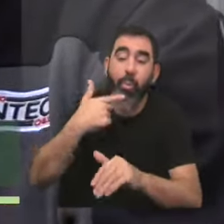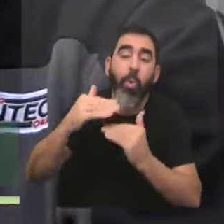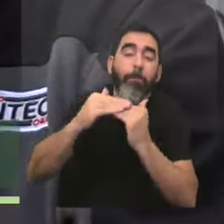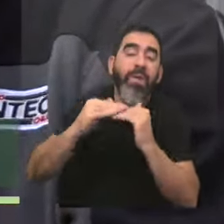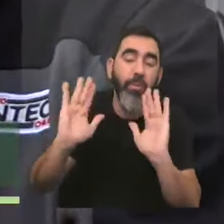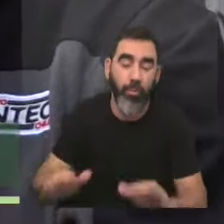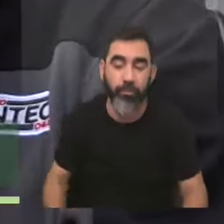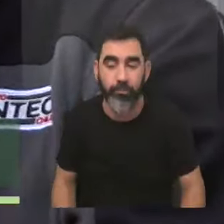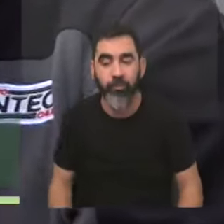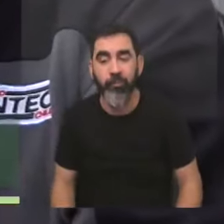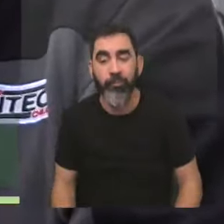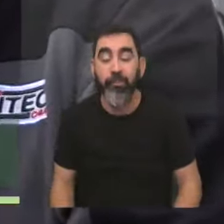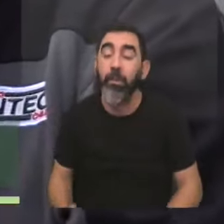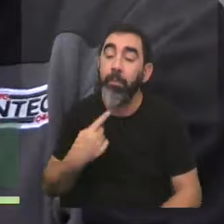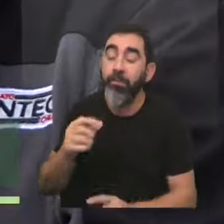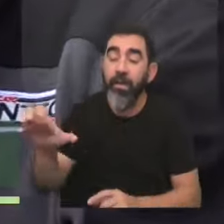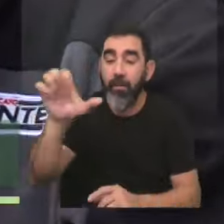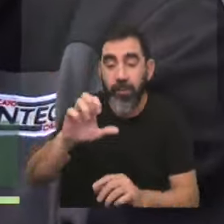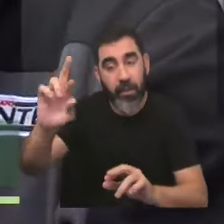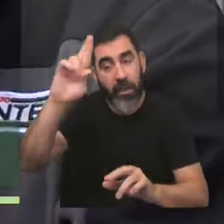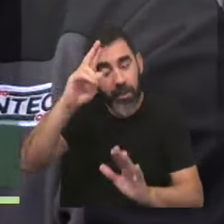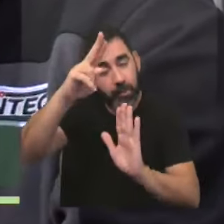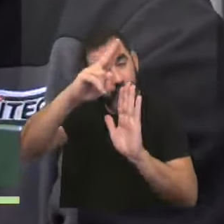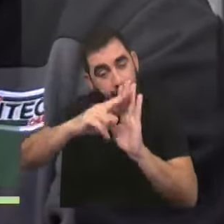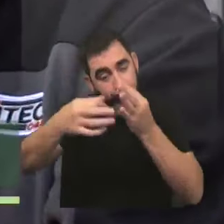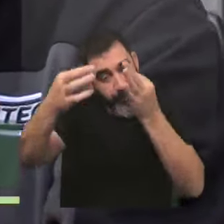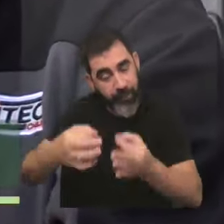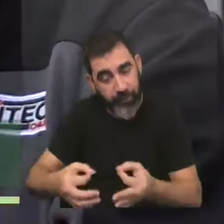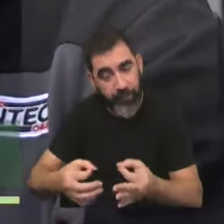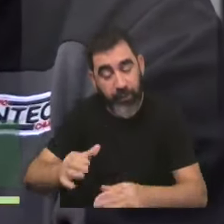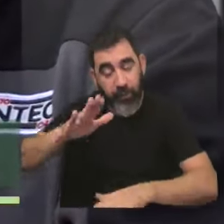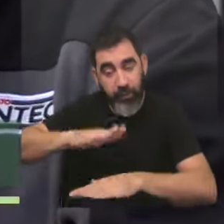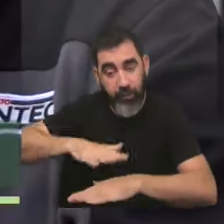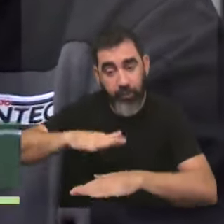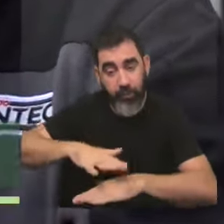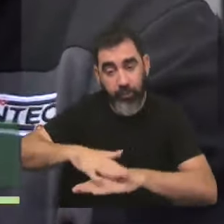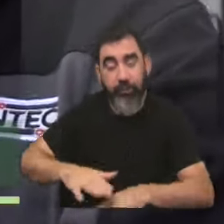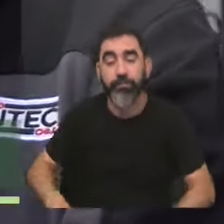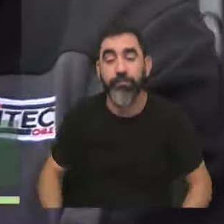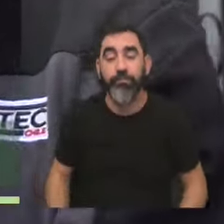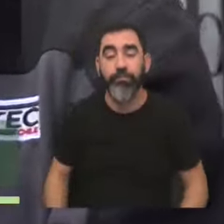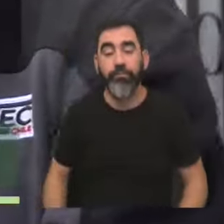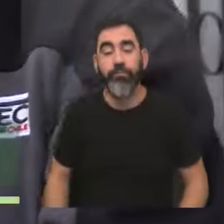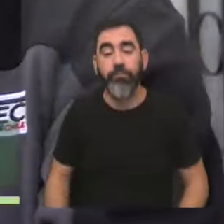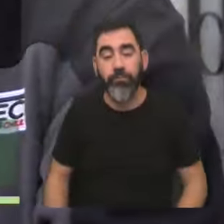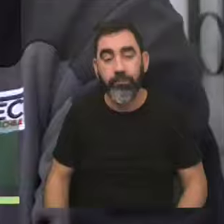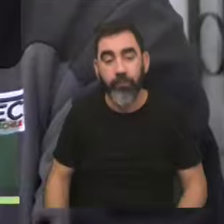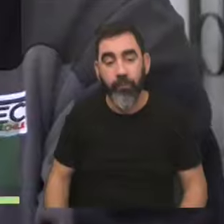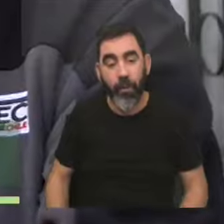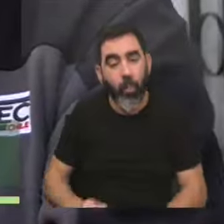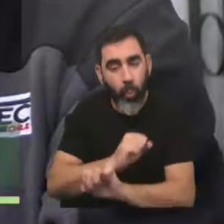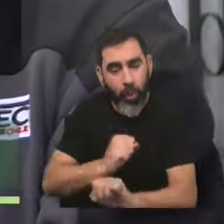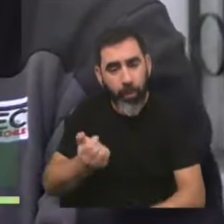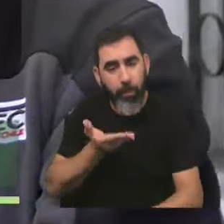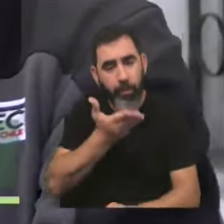creo que también ayudaría a que las empresas se ocupen un poco más de ser responsables con lo que tienen que ser no creen que se puede concretar el